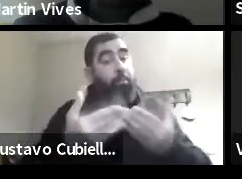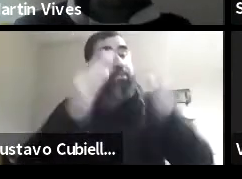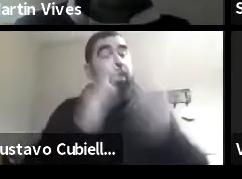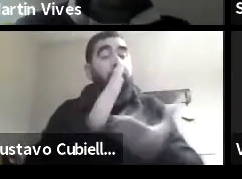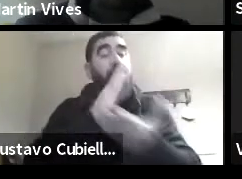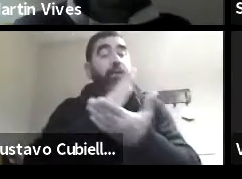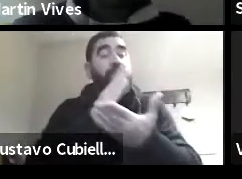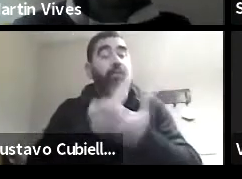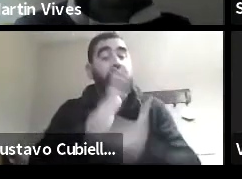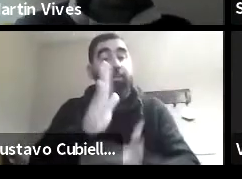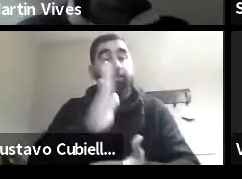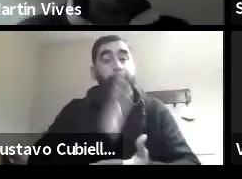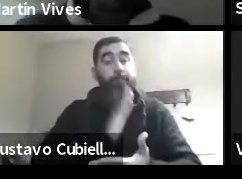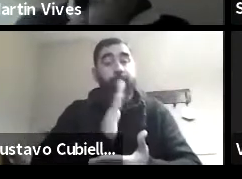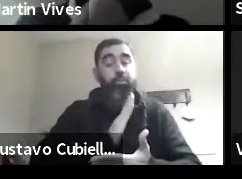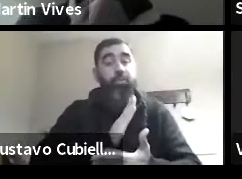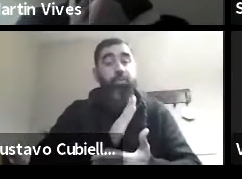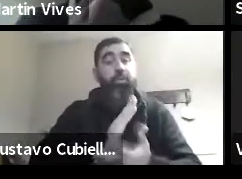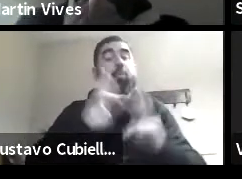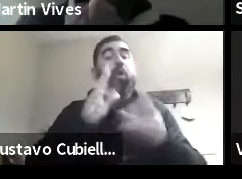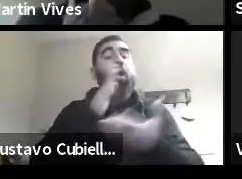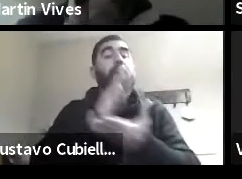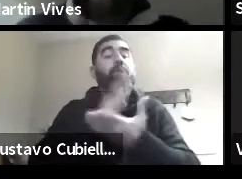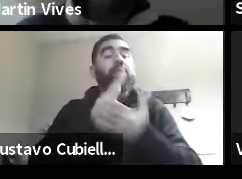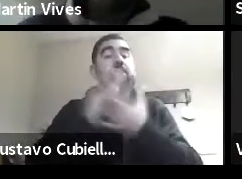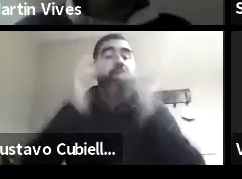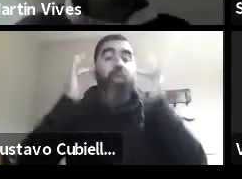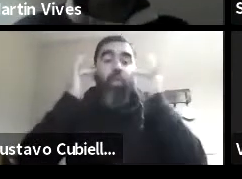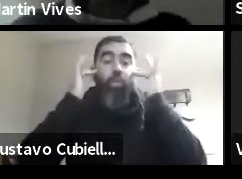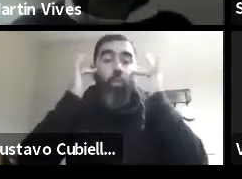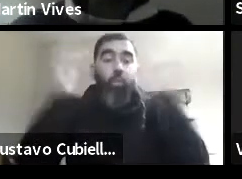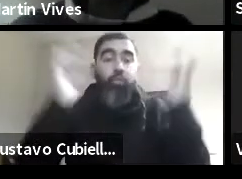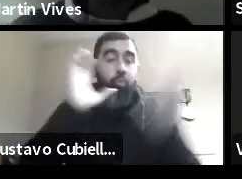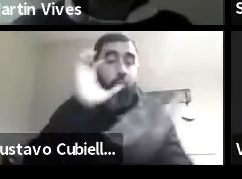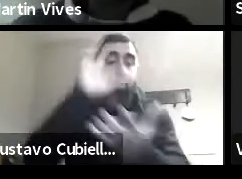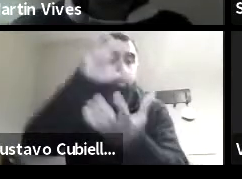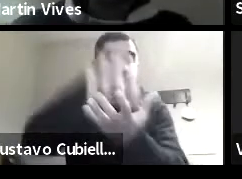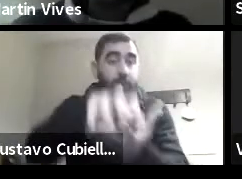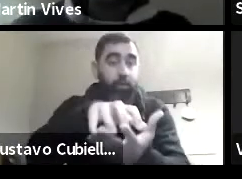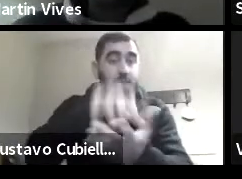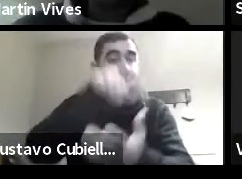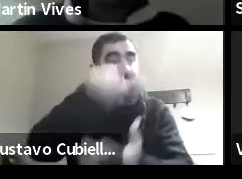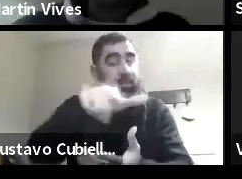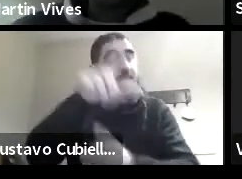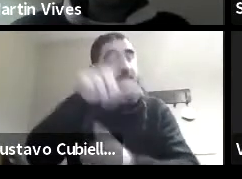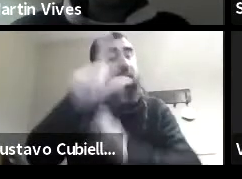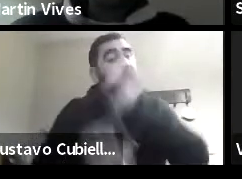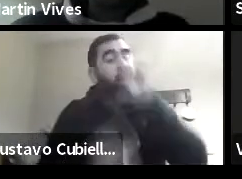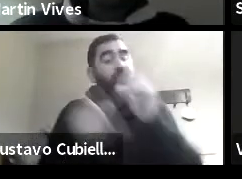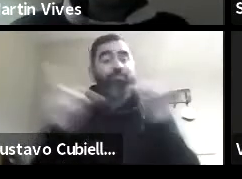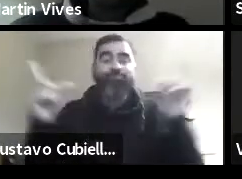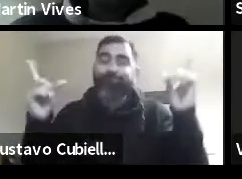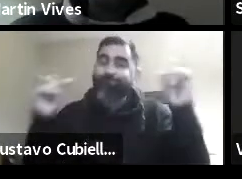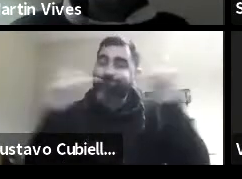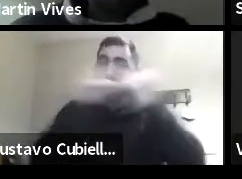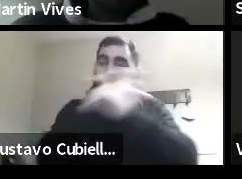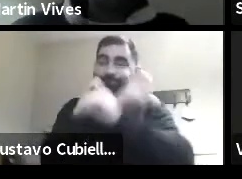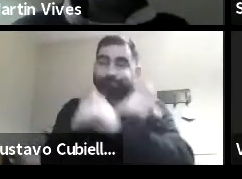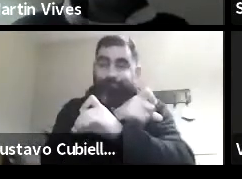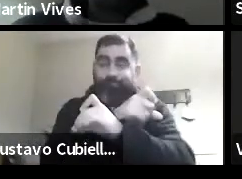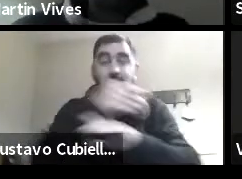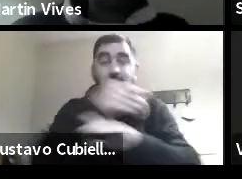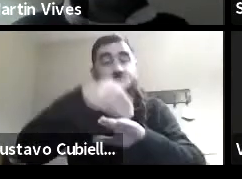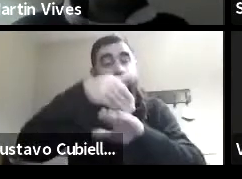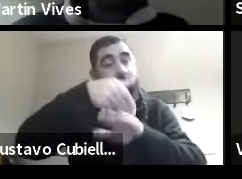asistente personal como asistente pedagógico en los centros educativos. Fue allí donde se generaron una serie de dificultades y a partir de